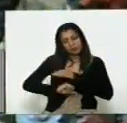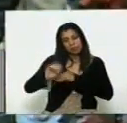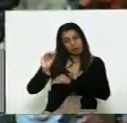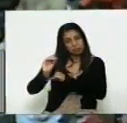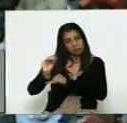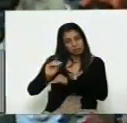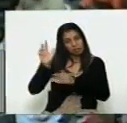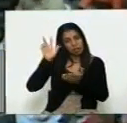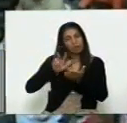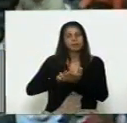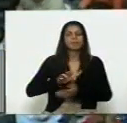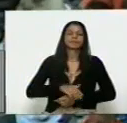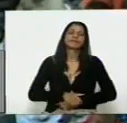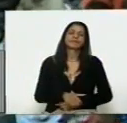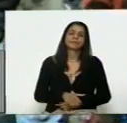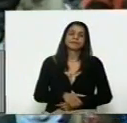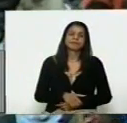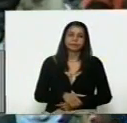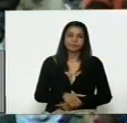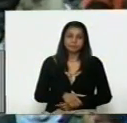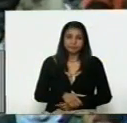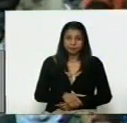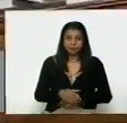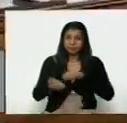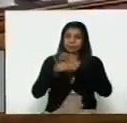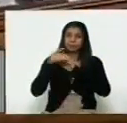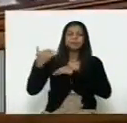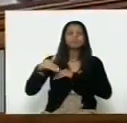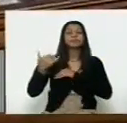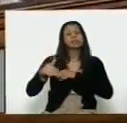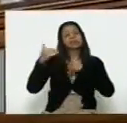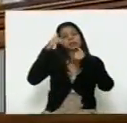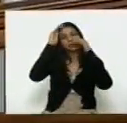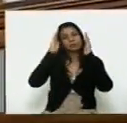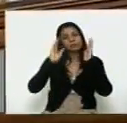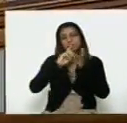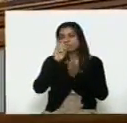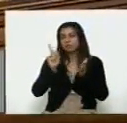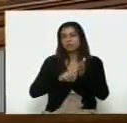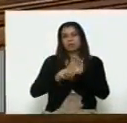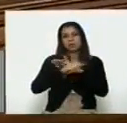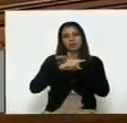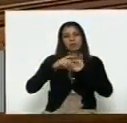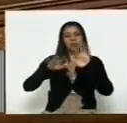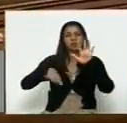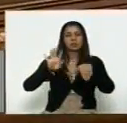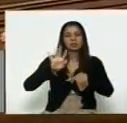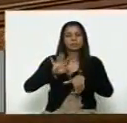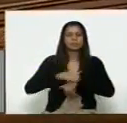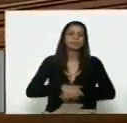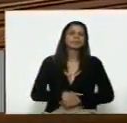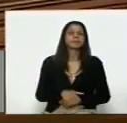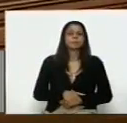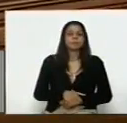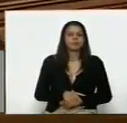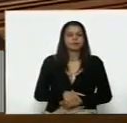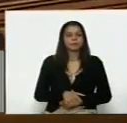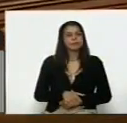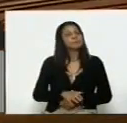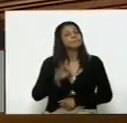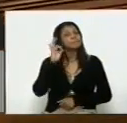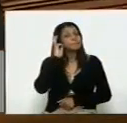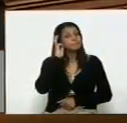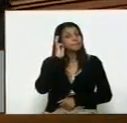Aprobado. Derecho a la asistencia de salud integral. Artículo 14. Las mujeres, durante